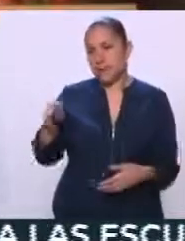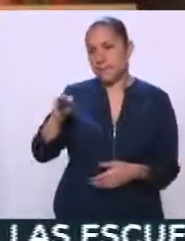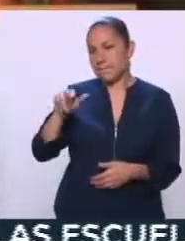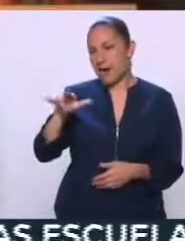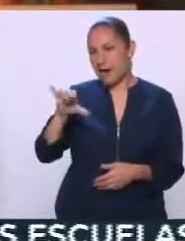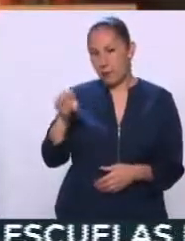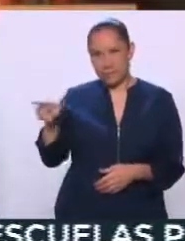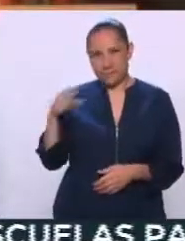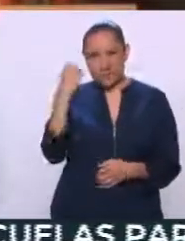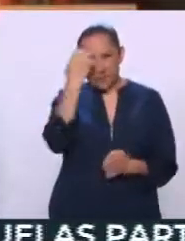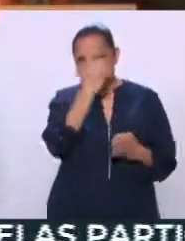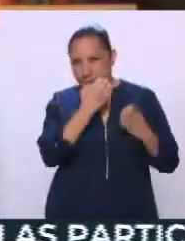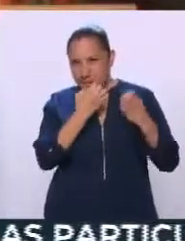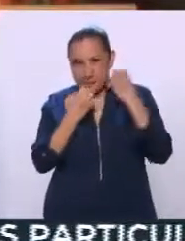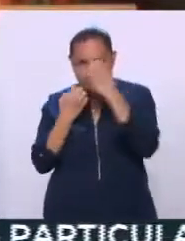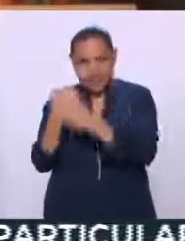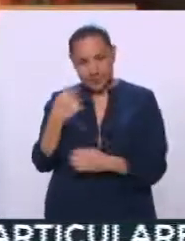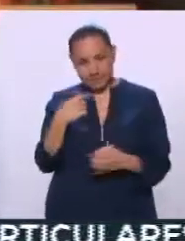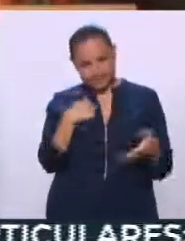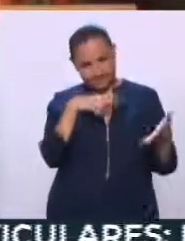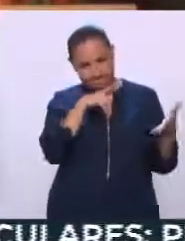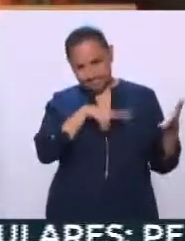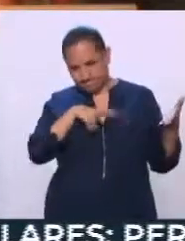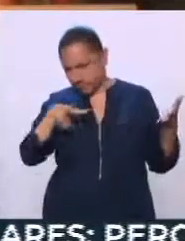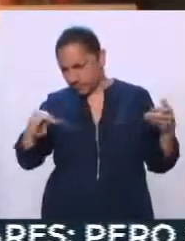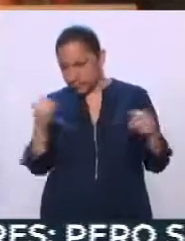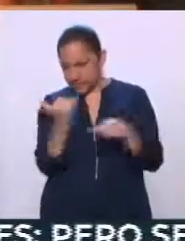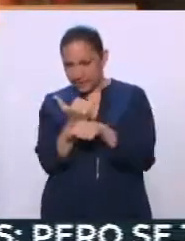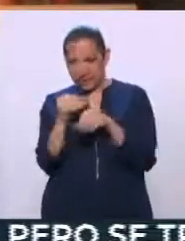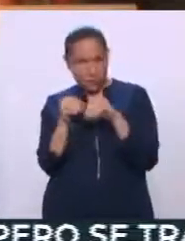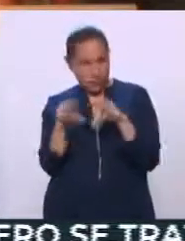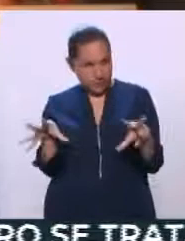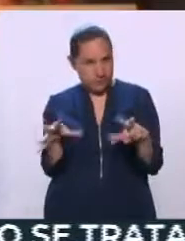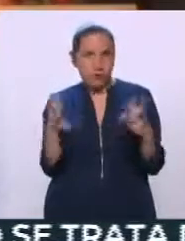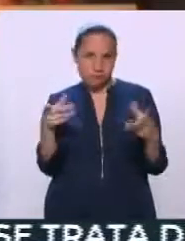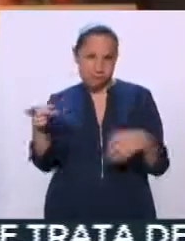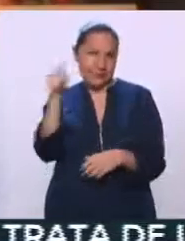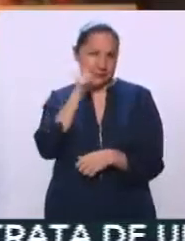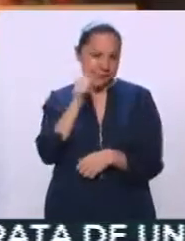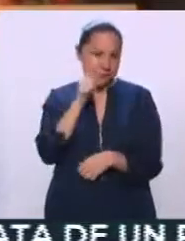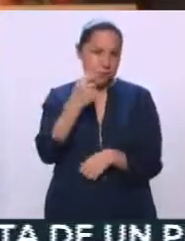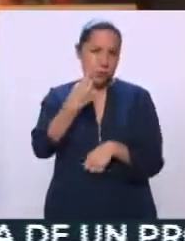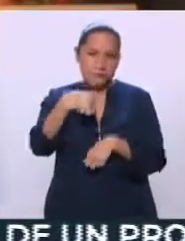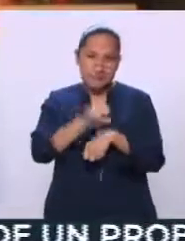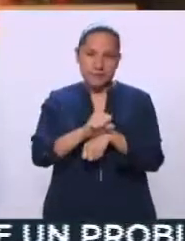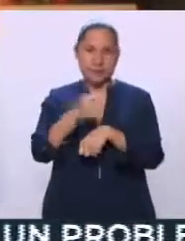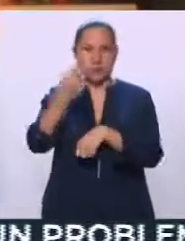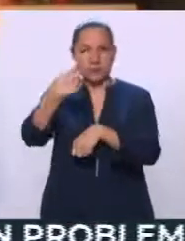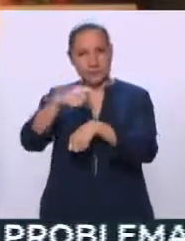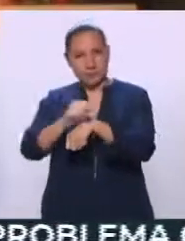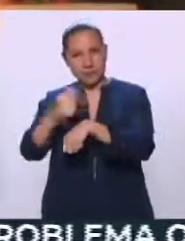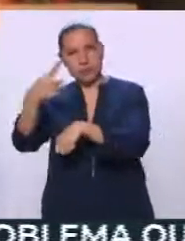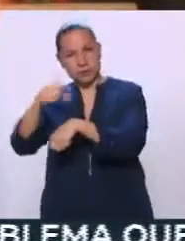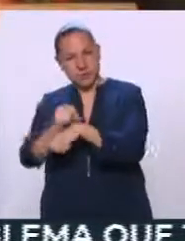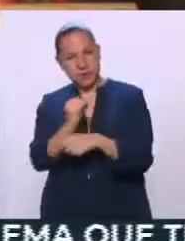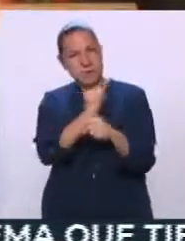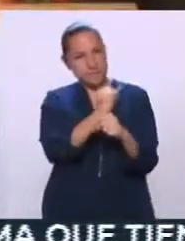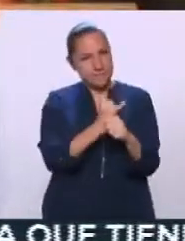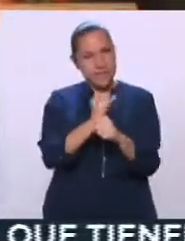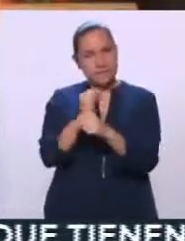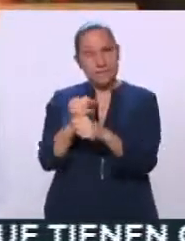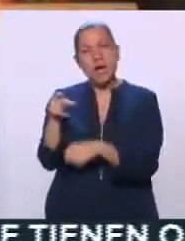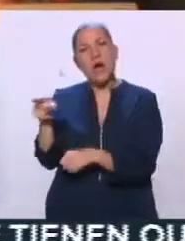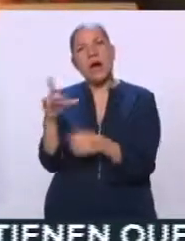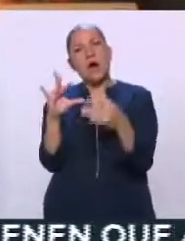entonces, pero básicamente, bueno, lo que comenta Mario, que los hace semana por semana, pues él dice que efectivamente es la